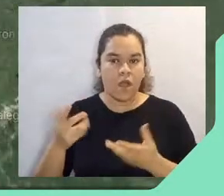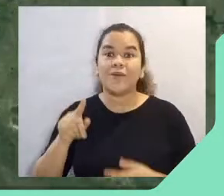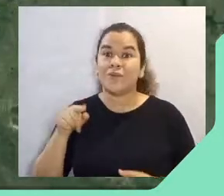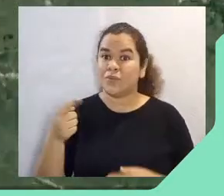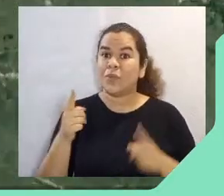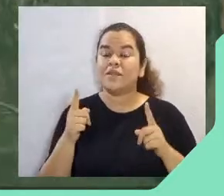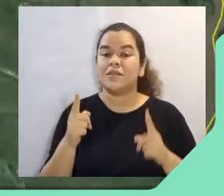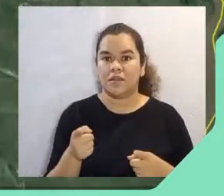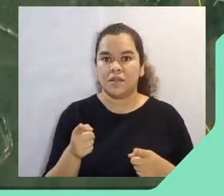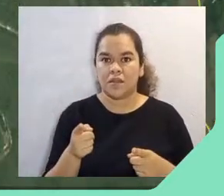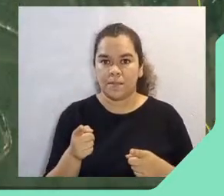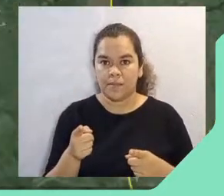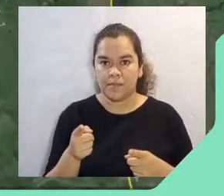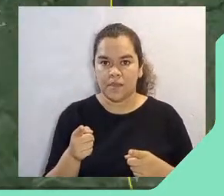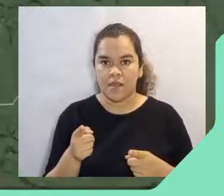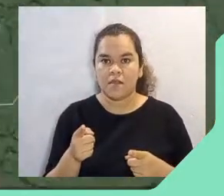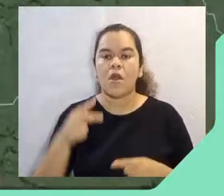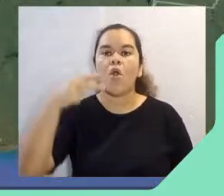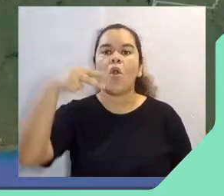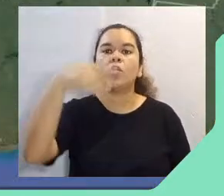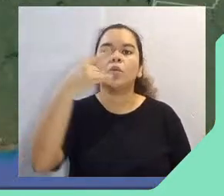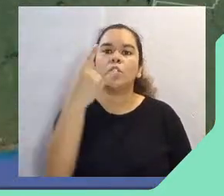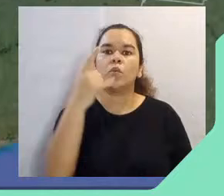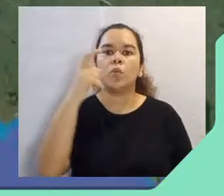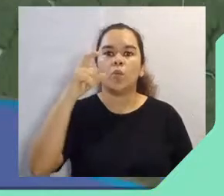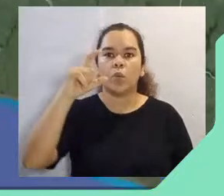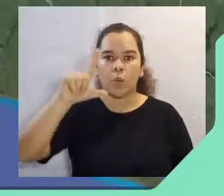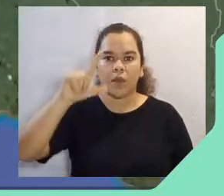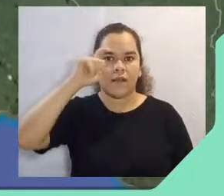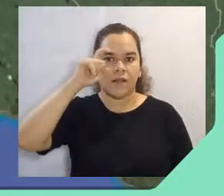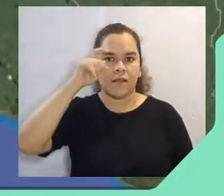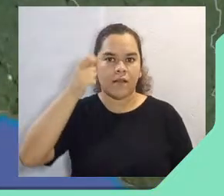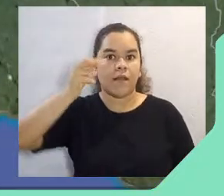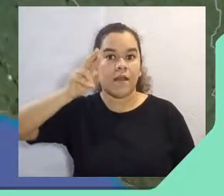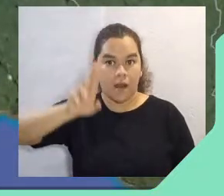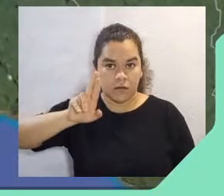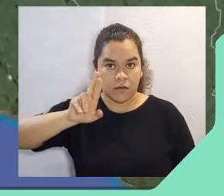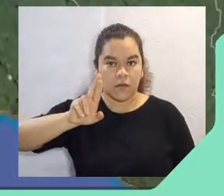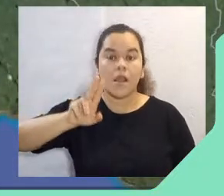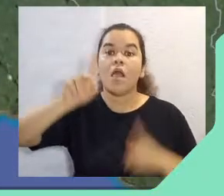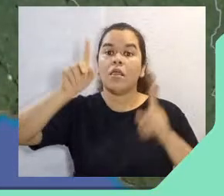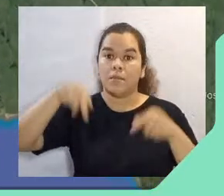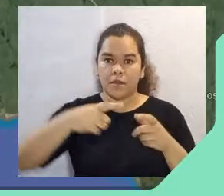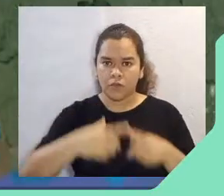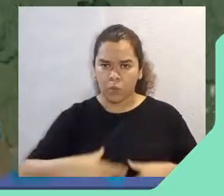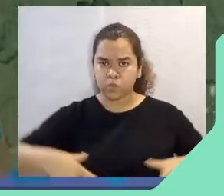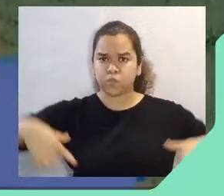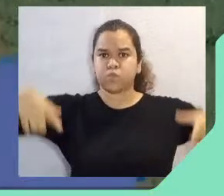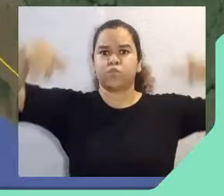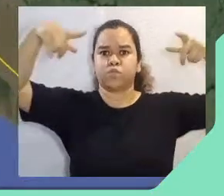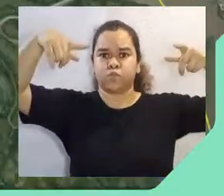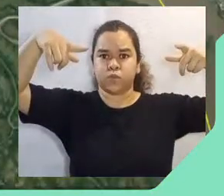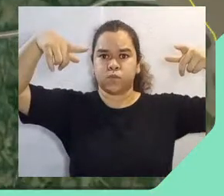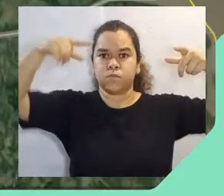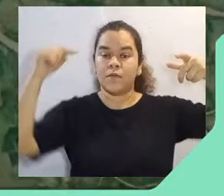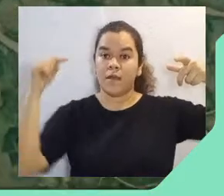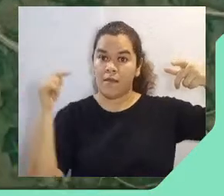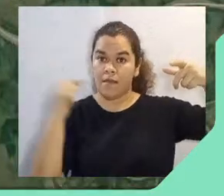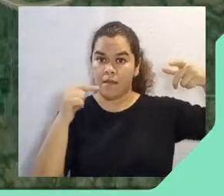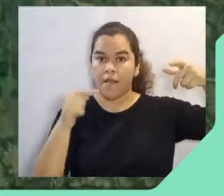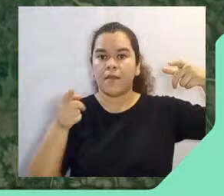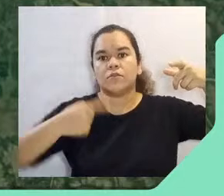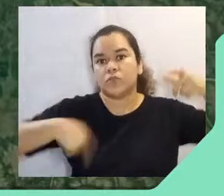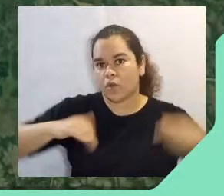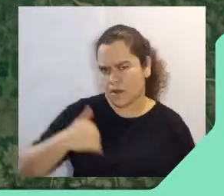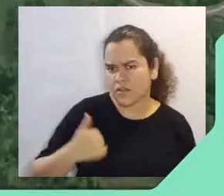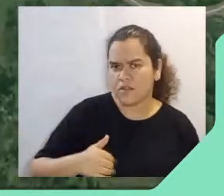la desintegración nuclear. Eso da lugar a las centrales nucleares, de las cuales tenemos en Argentina